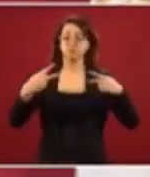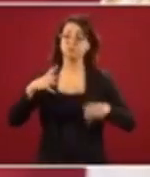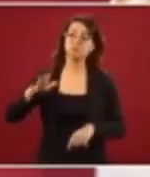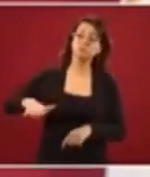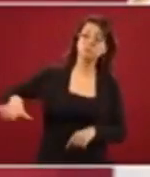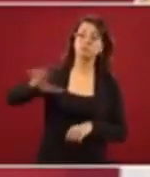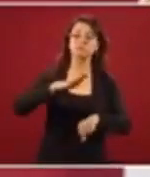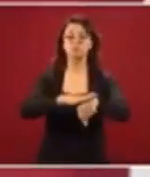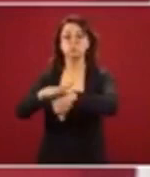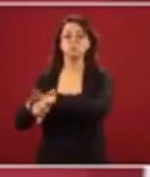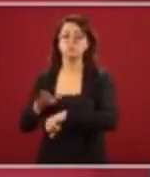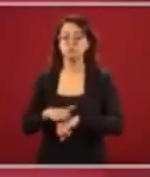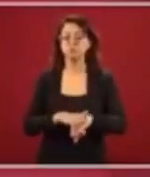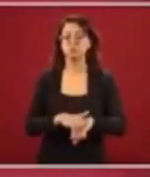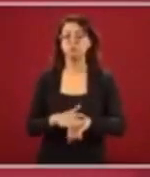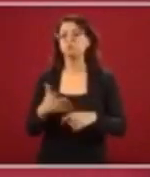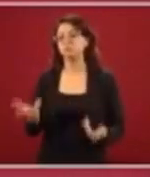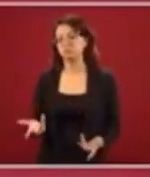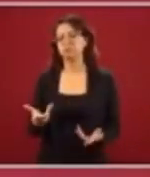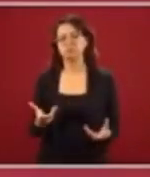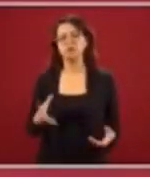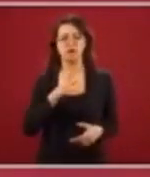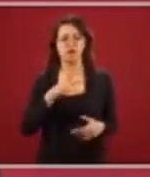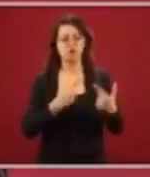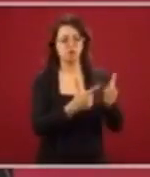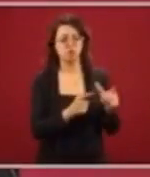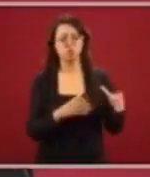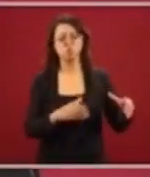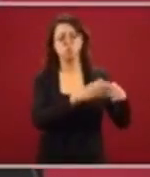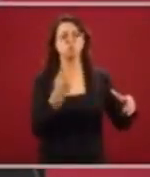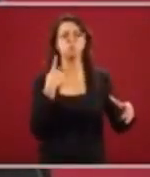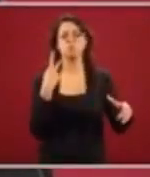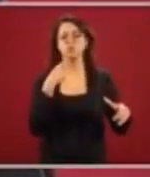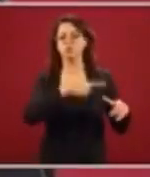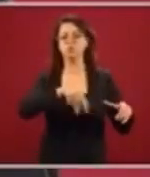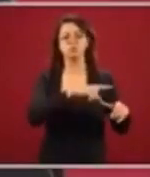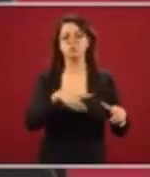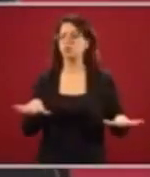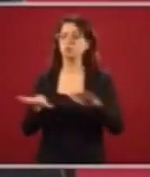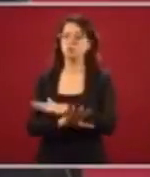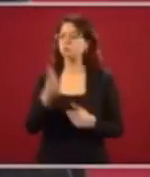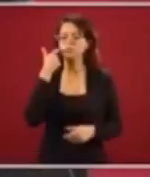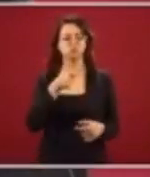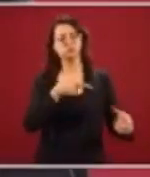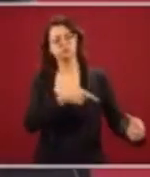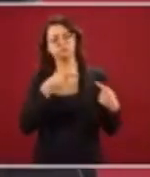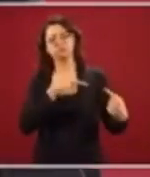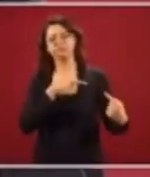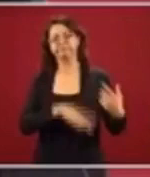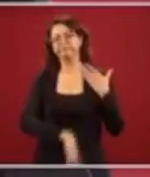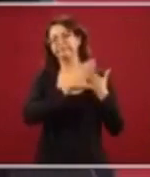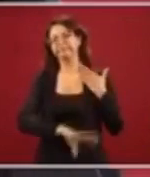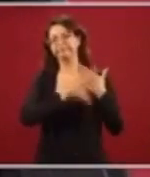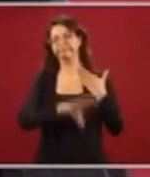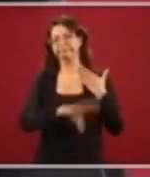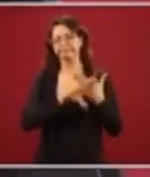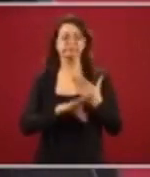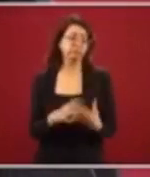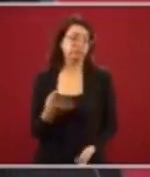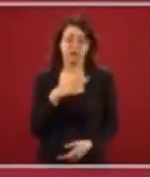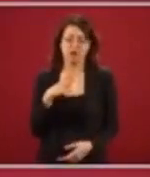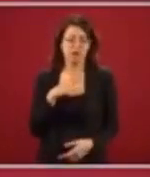que hay una oposición política al cambio, hay una resistencia, hay una